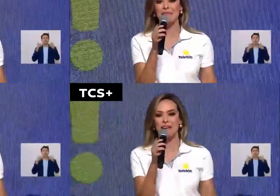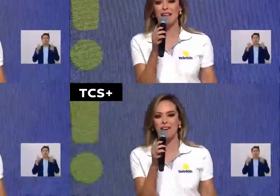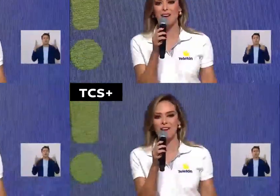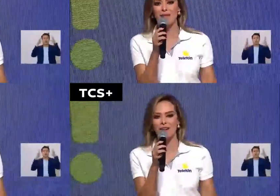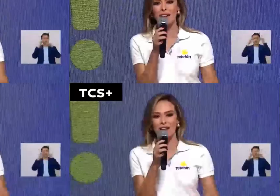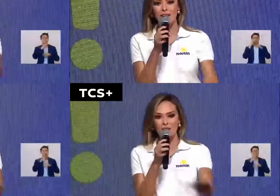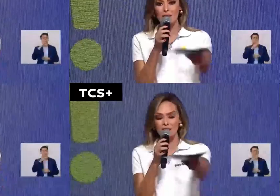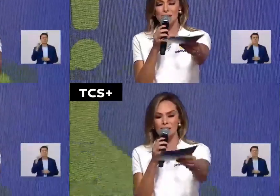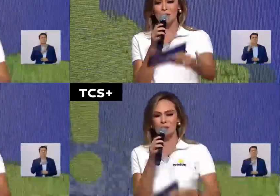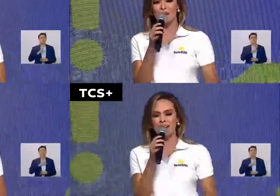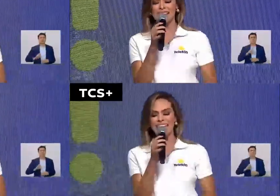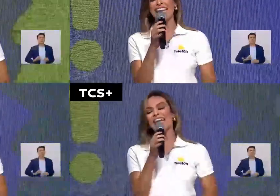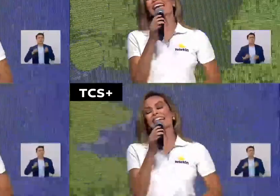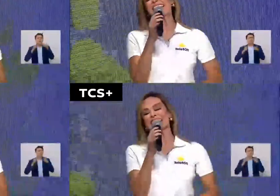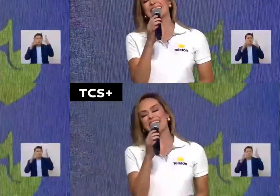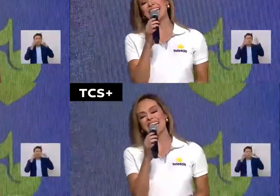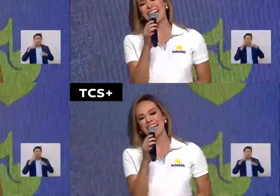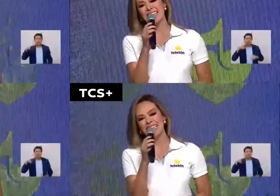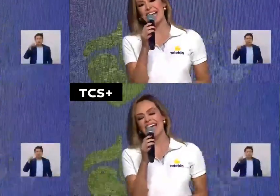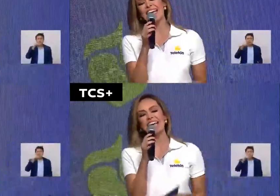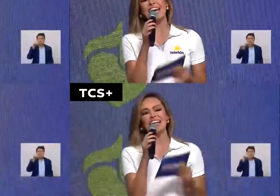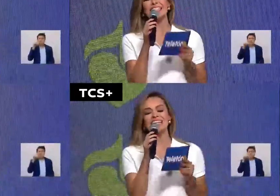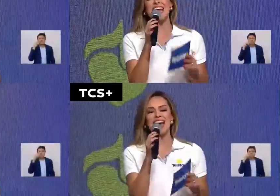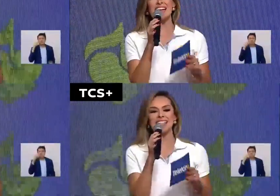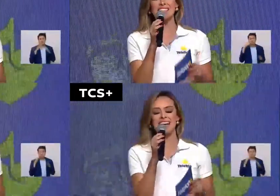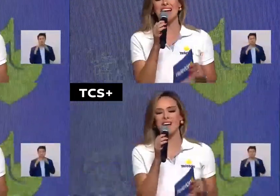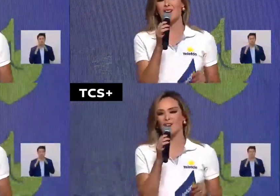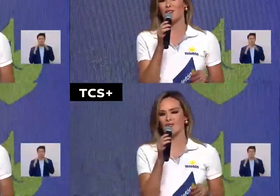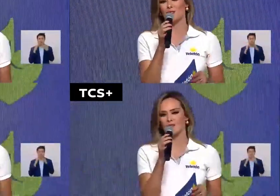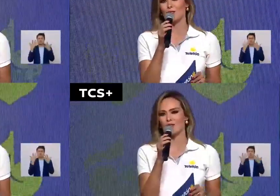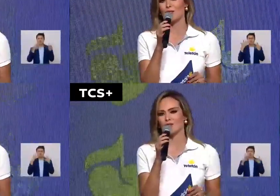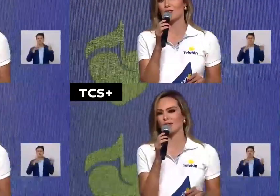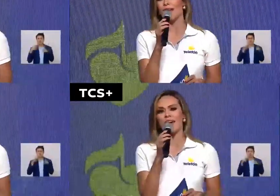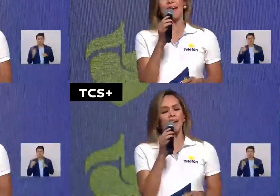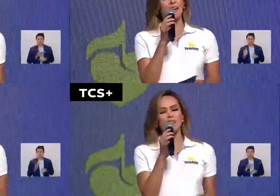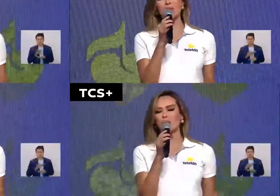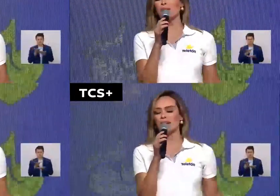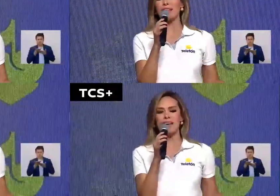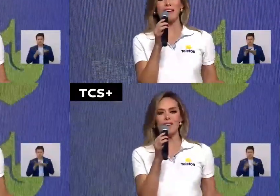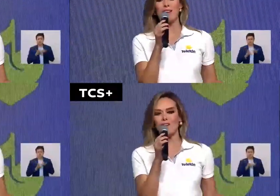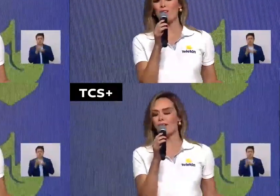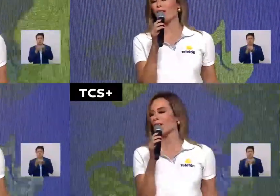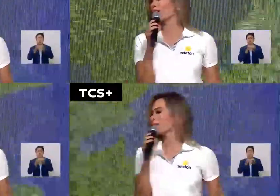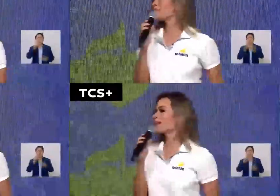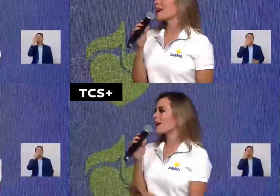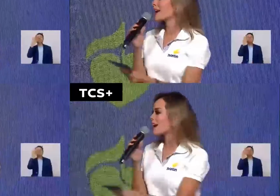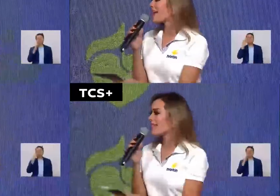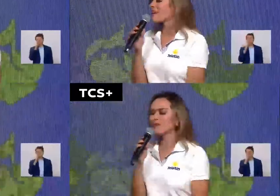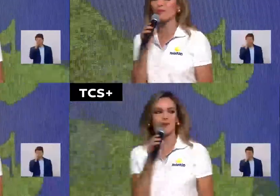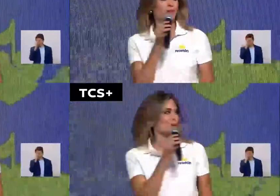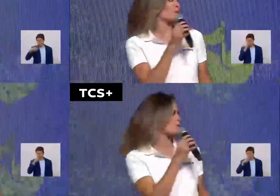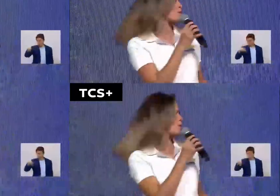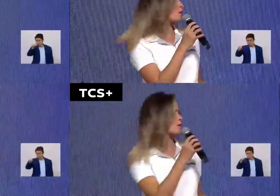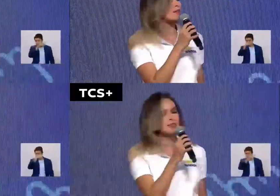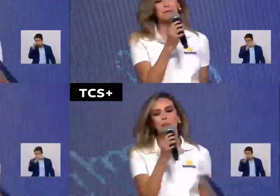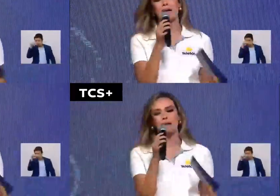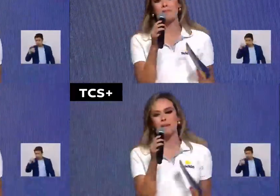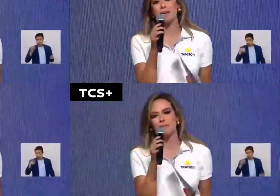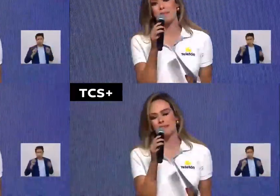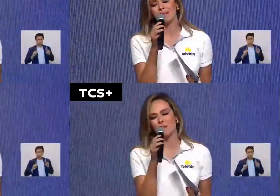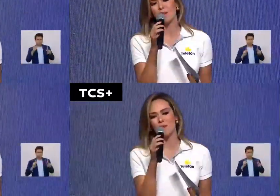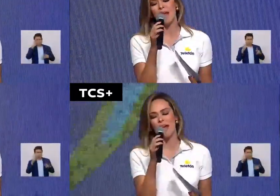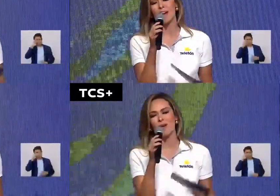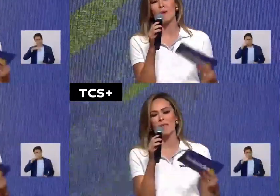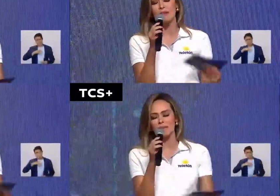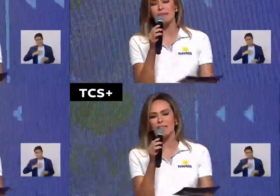El Salvador, buenas noches a ustedes que están en casa y que ya están con nosotros. Es un verdadero honor para cada uno de nosotros, para